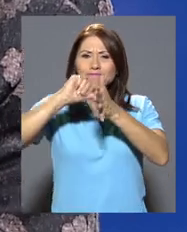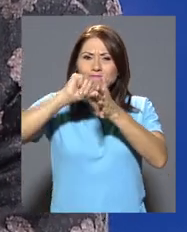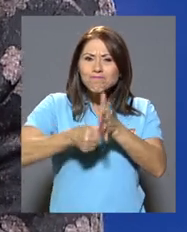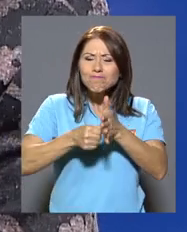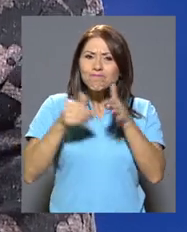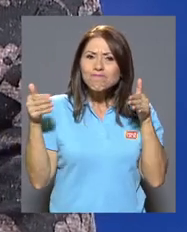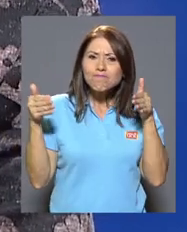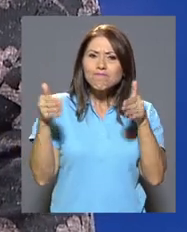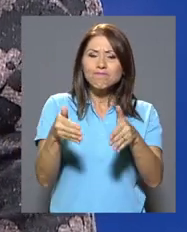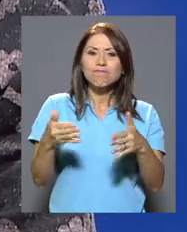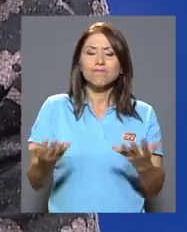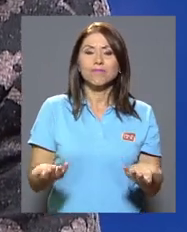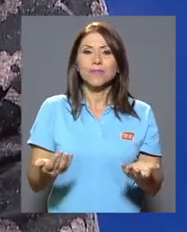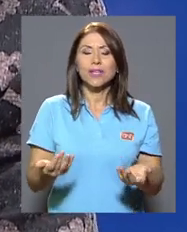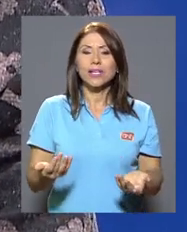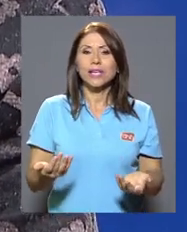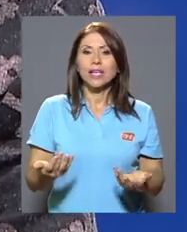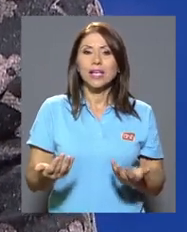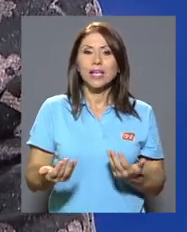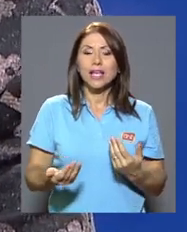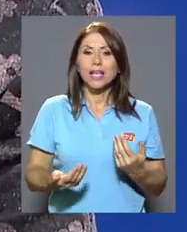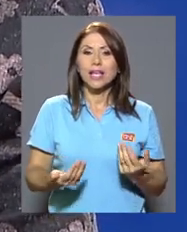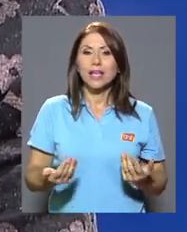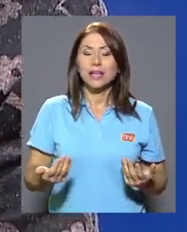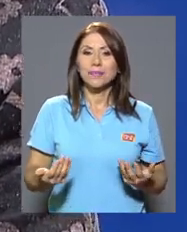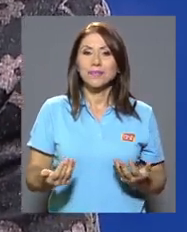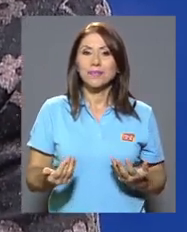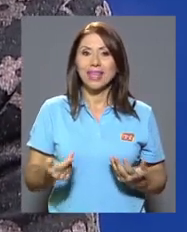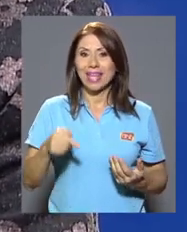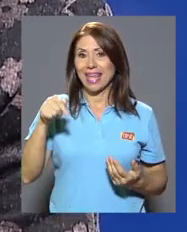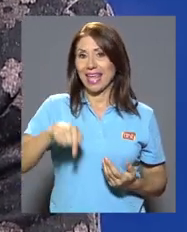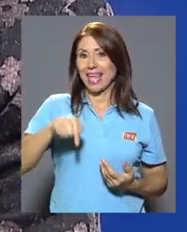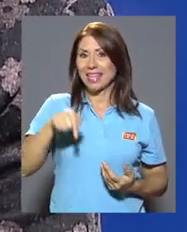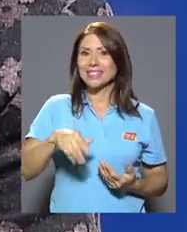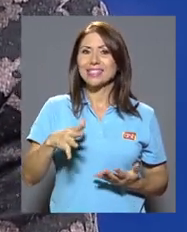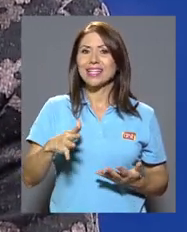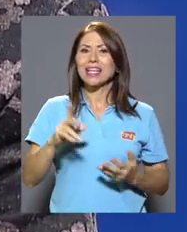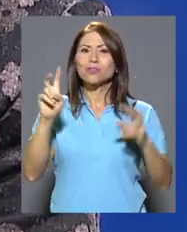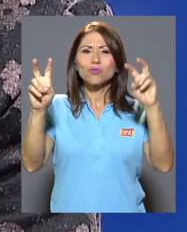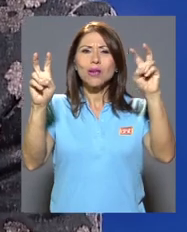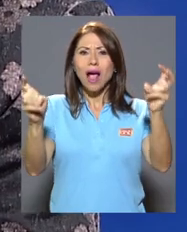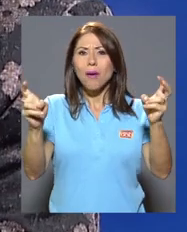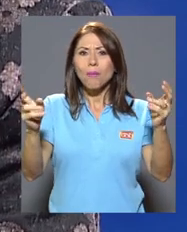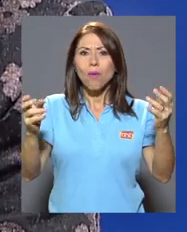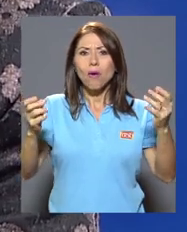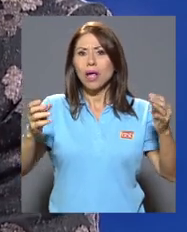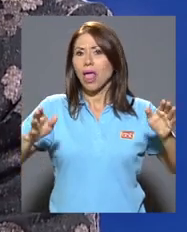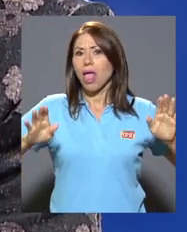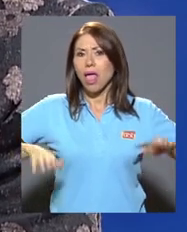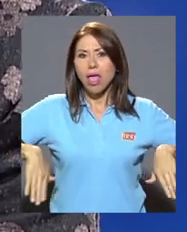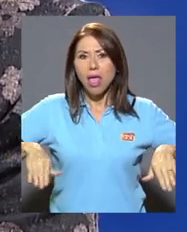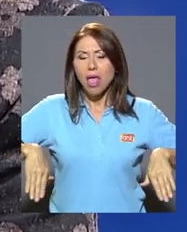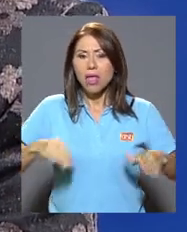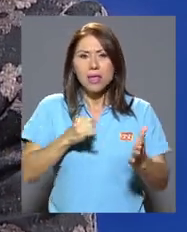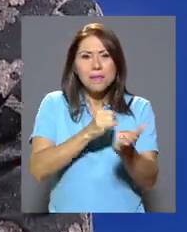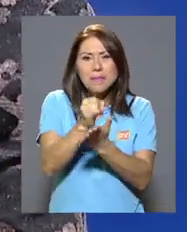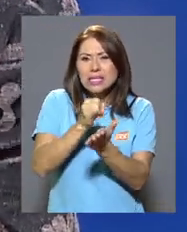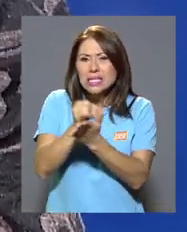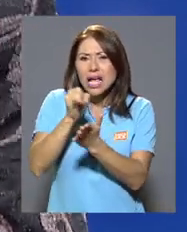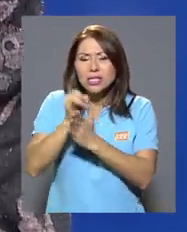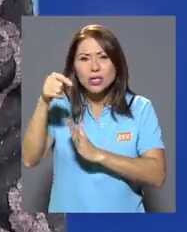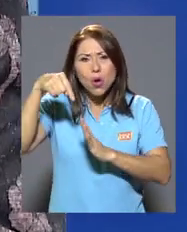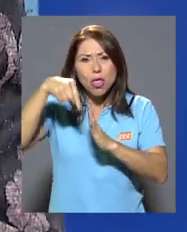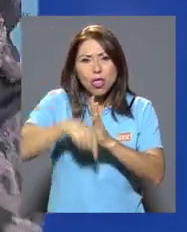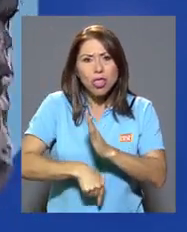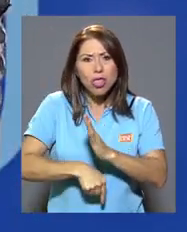rescatar antes de terminar la entrevista que este es un campo en el cual no ha habido una mayor investigación en nuestro país y de alguna